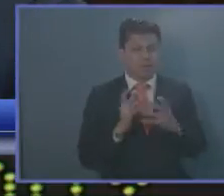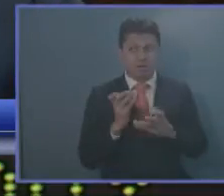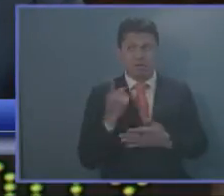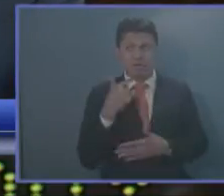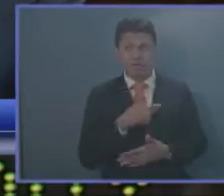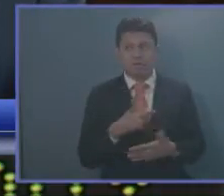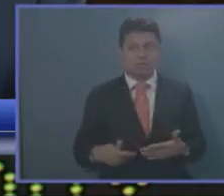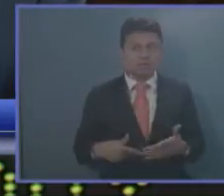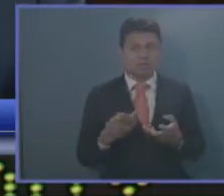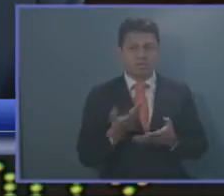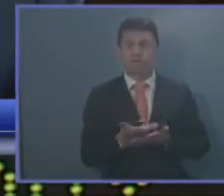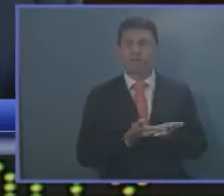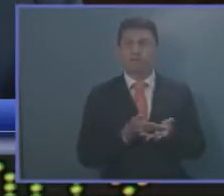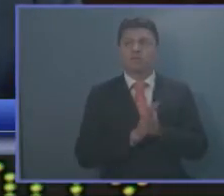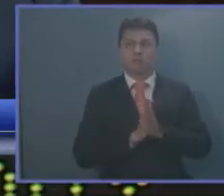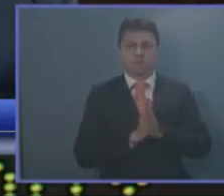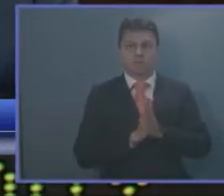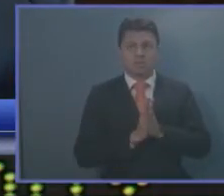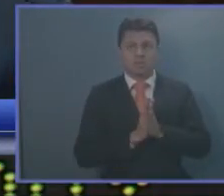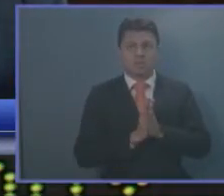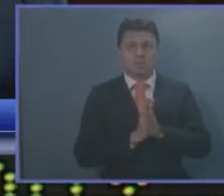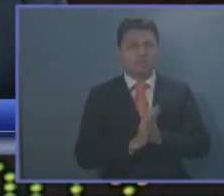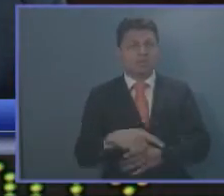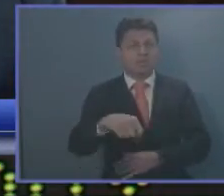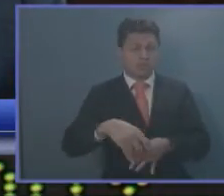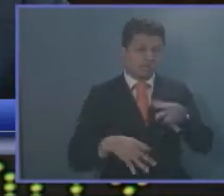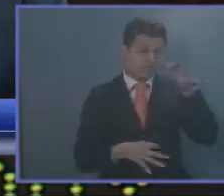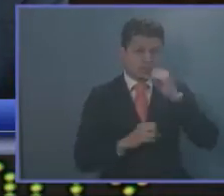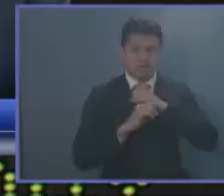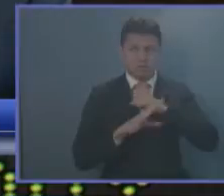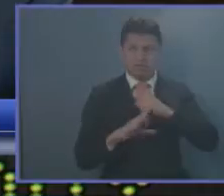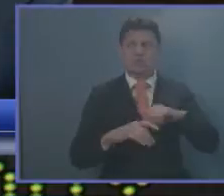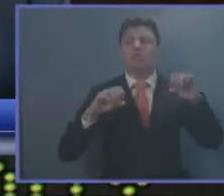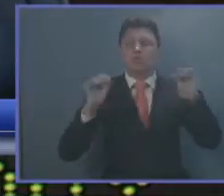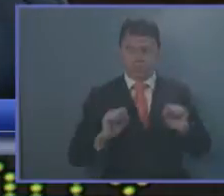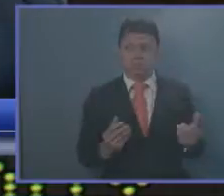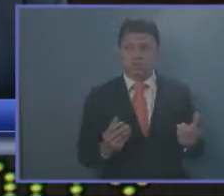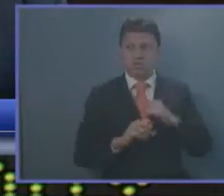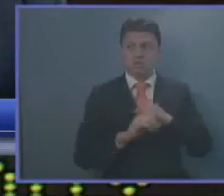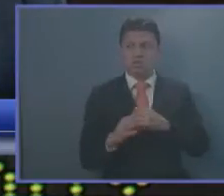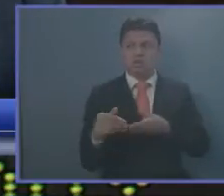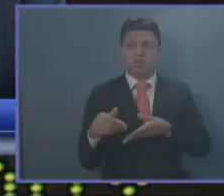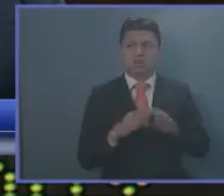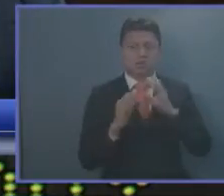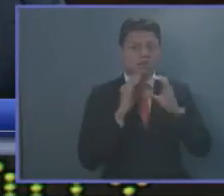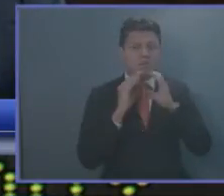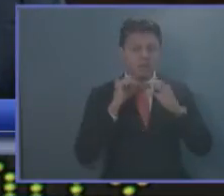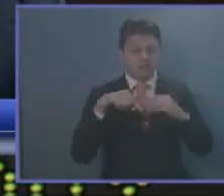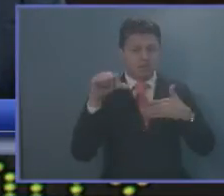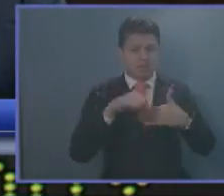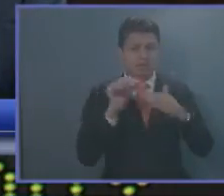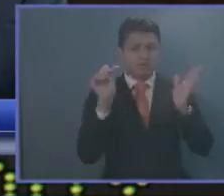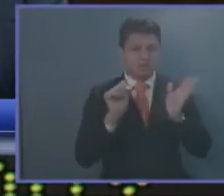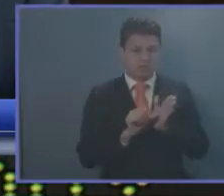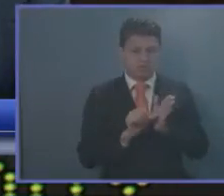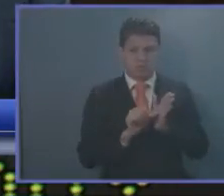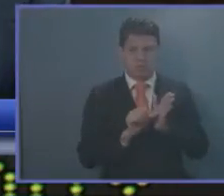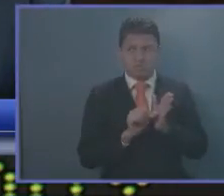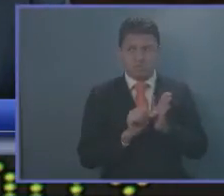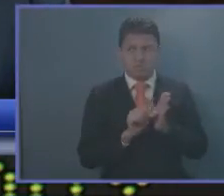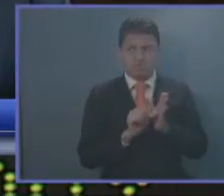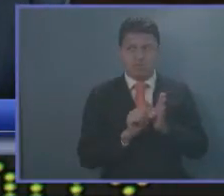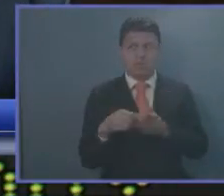para terminar mi intervención, que este pronunciamiento sea publicado en los medios legislativos, en los